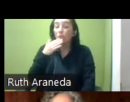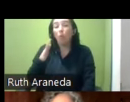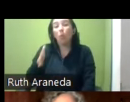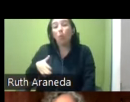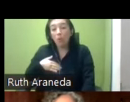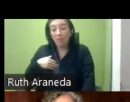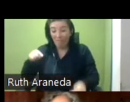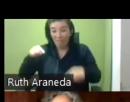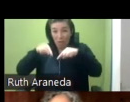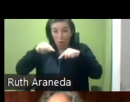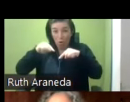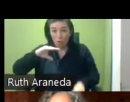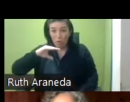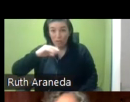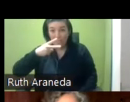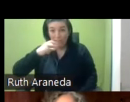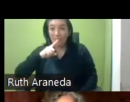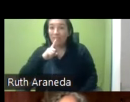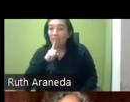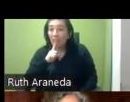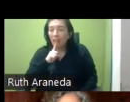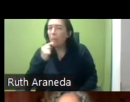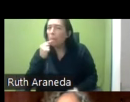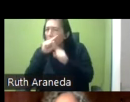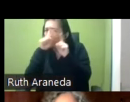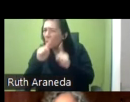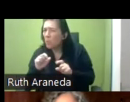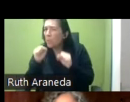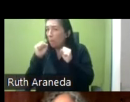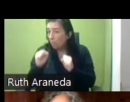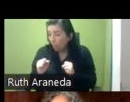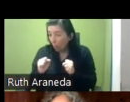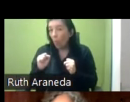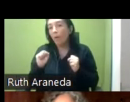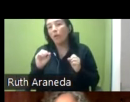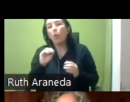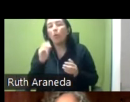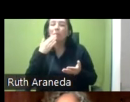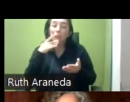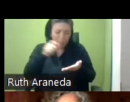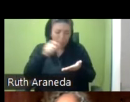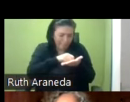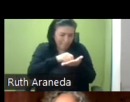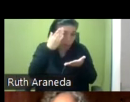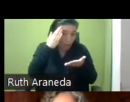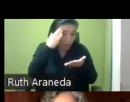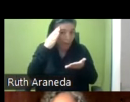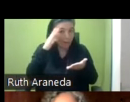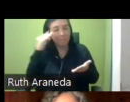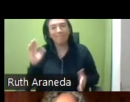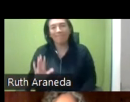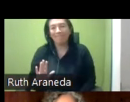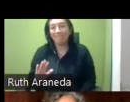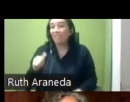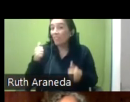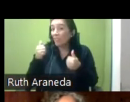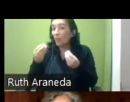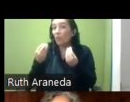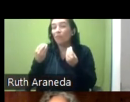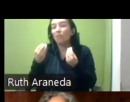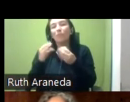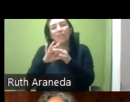Zoom las preguntas para que no se les olviden o anotarlas ahí en un cuadernito. Muchas gracias y Elena, el micrófono es